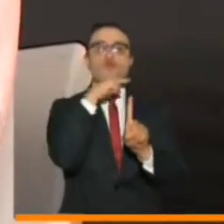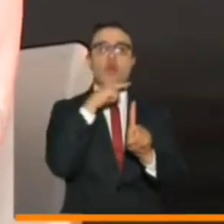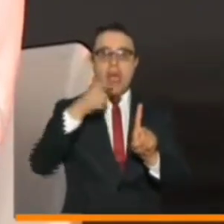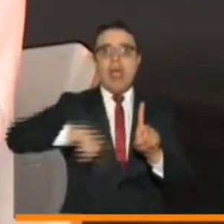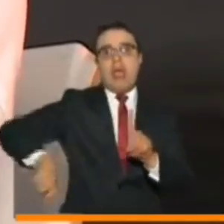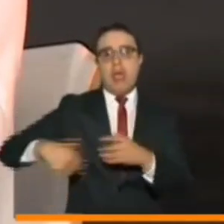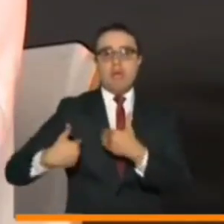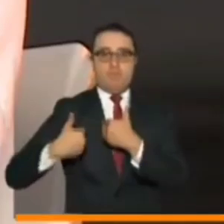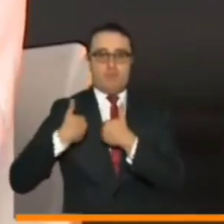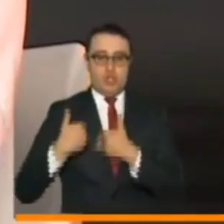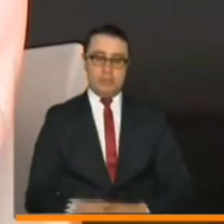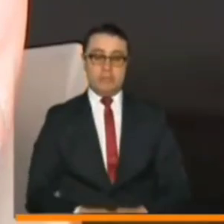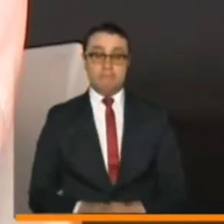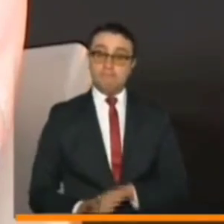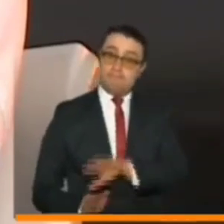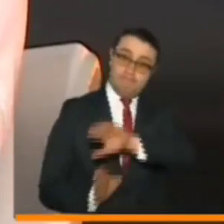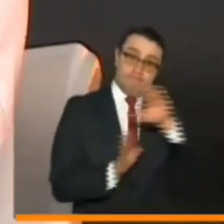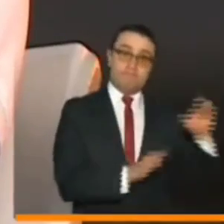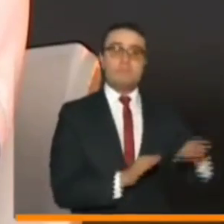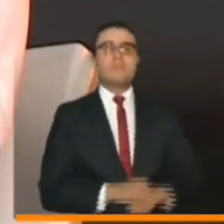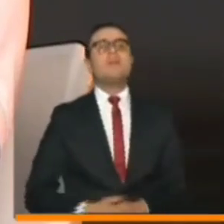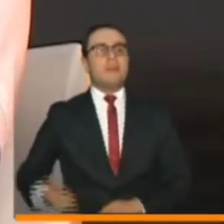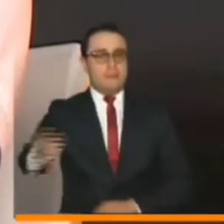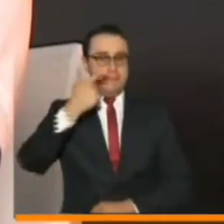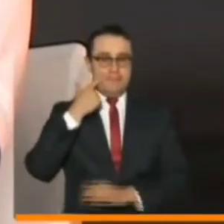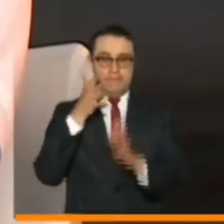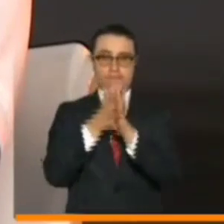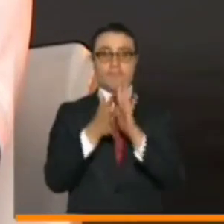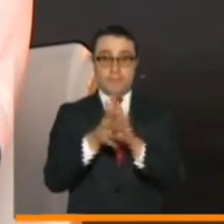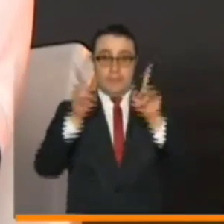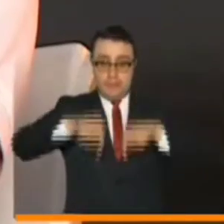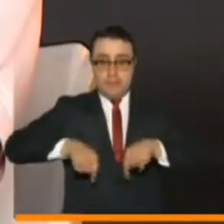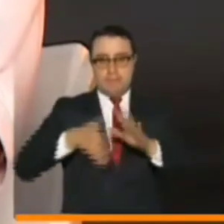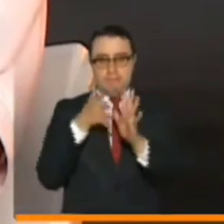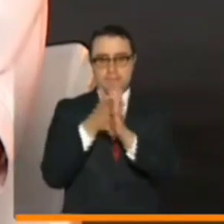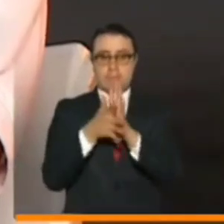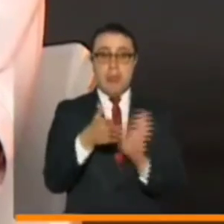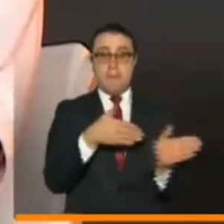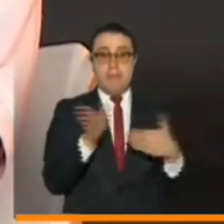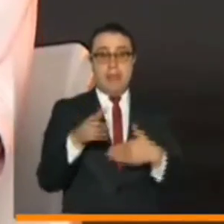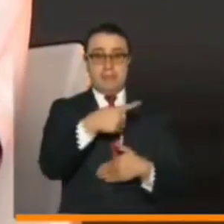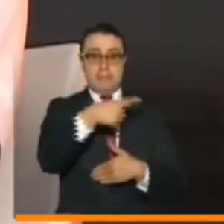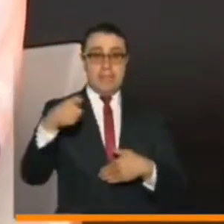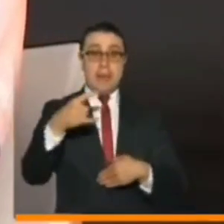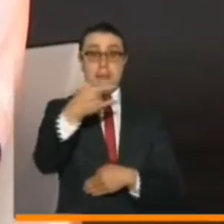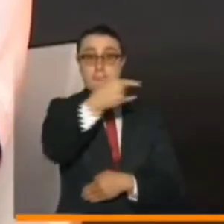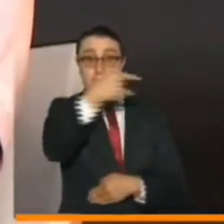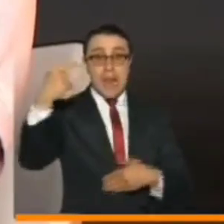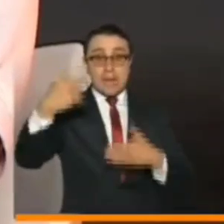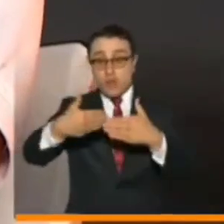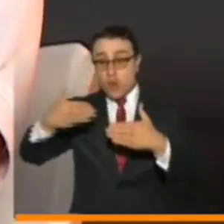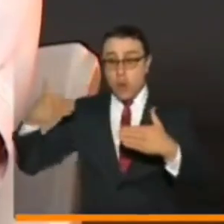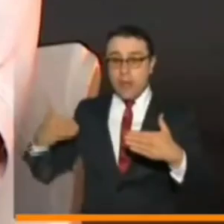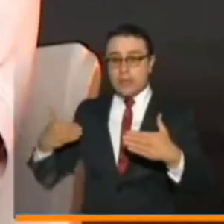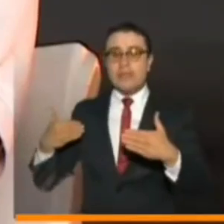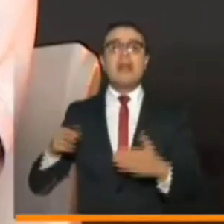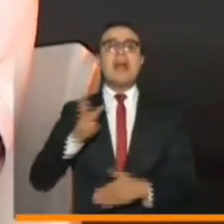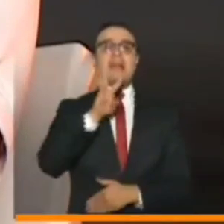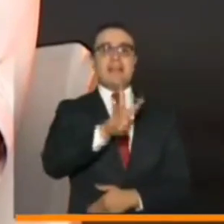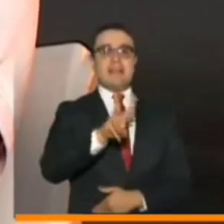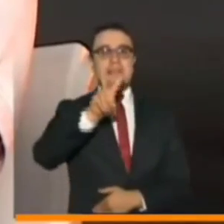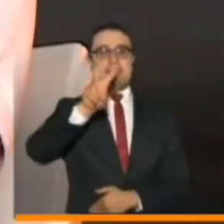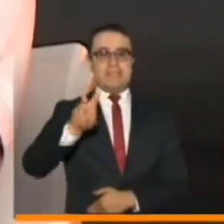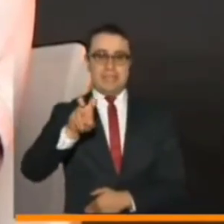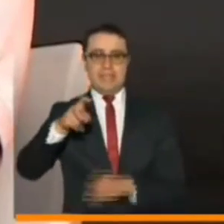presidente, quiero contarle que se inicia dentro del Plan 100 y antes de marzo 37 aulas